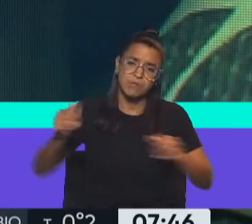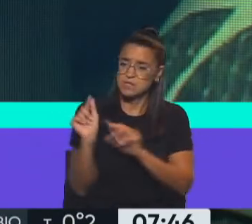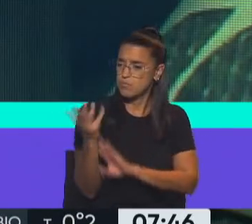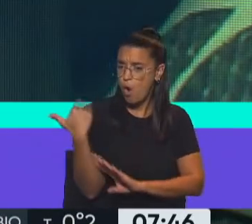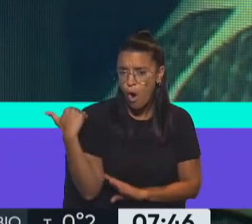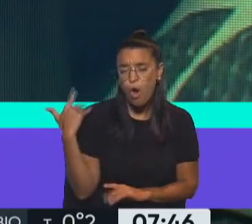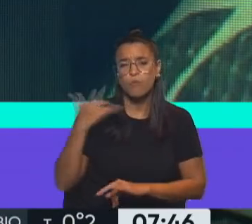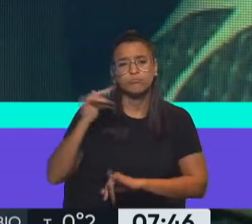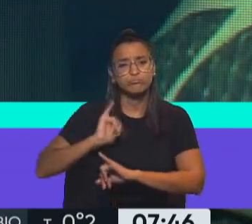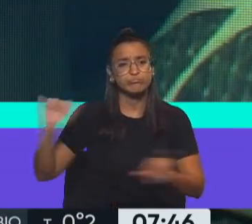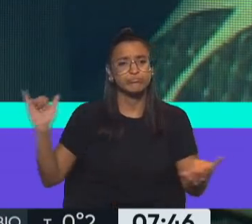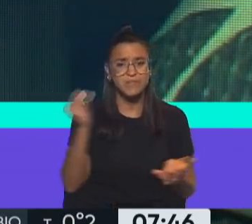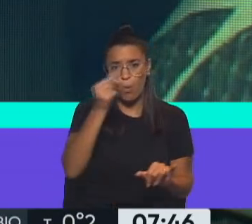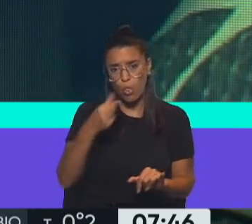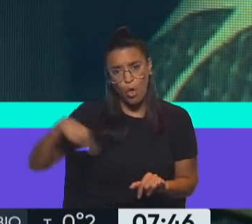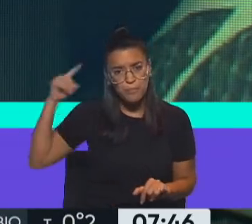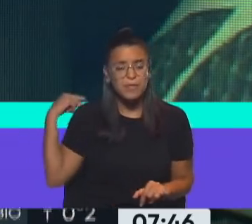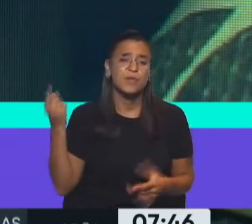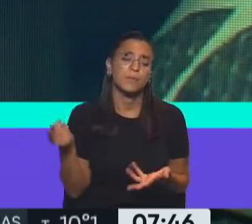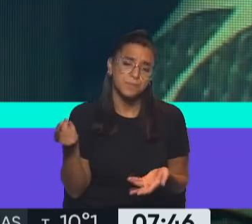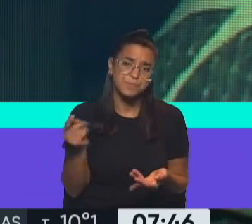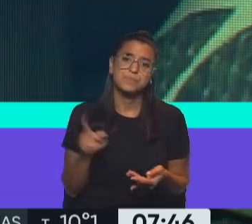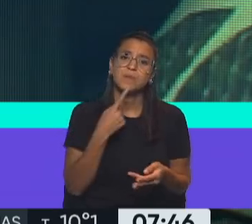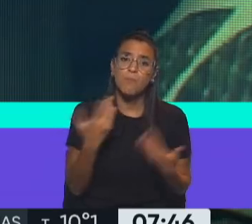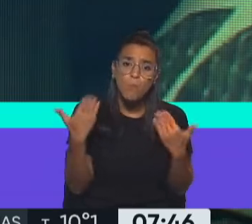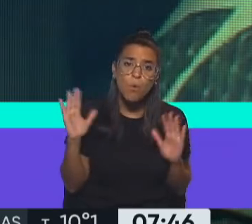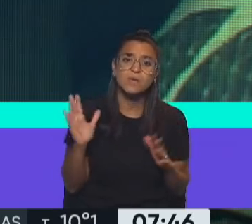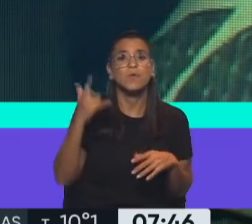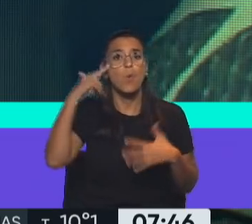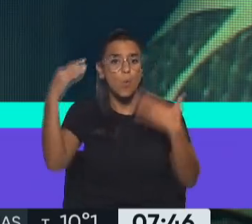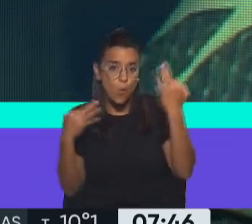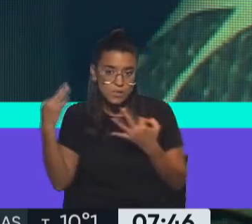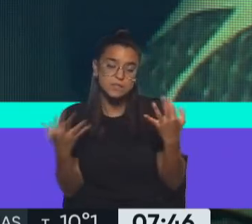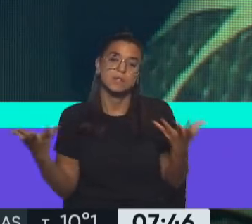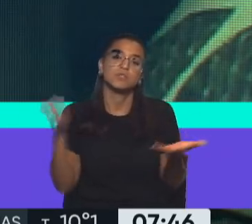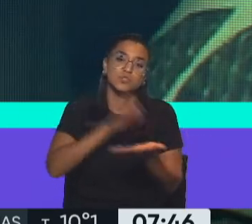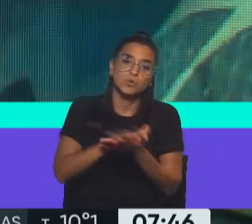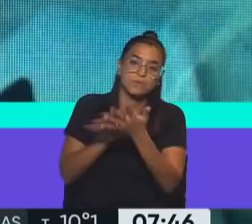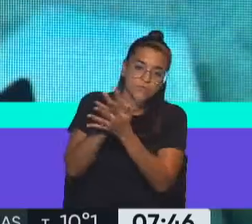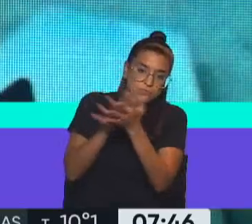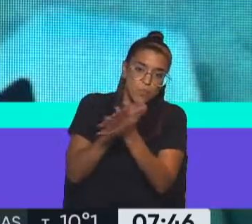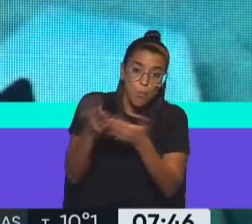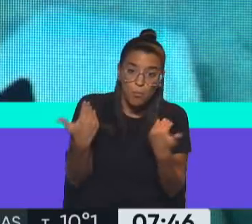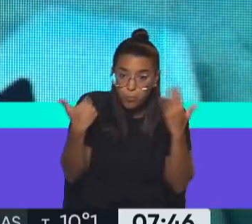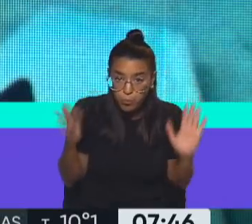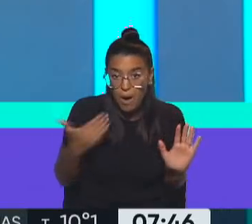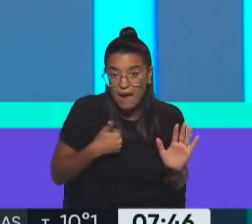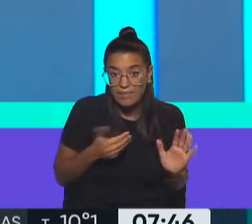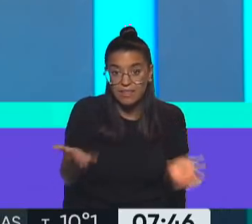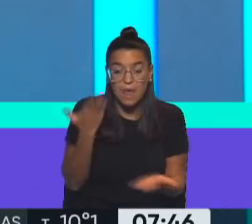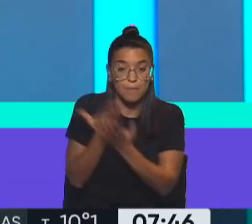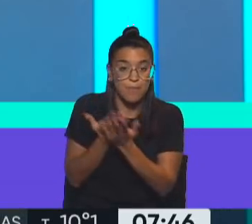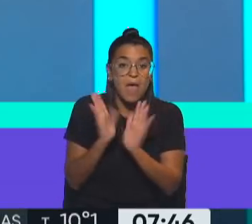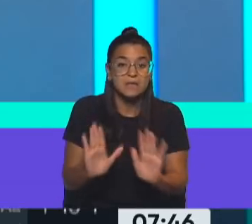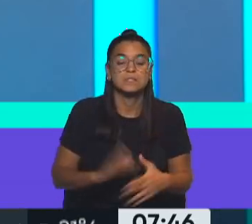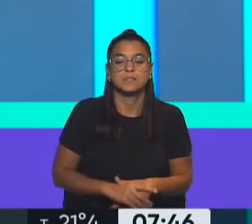últimas horas del fin de semana y es una alternativa más de lo que sería la pata judicial en el marco de la negociación a la que apuesta nuestro país. Sí, y